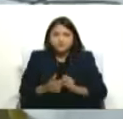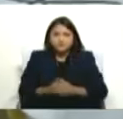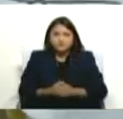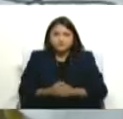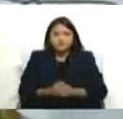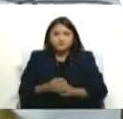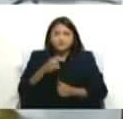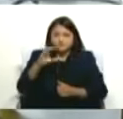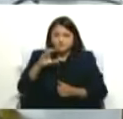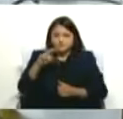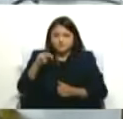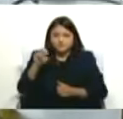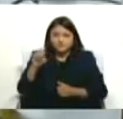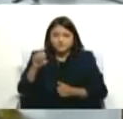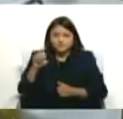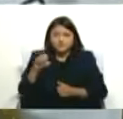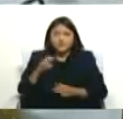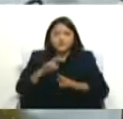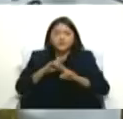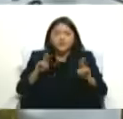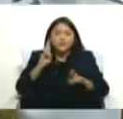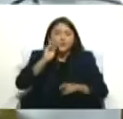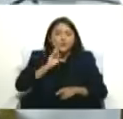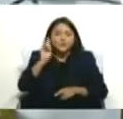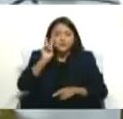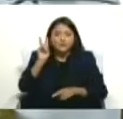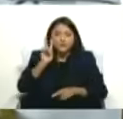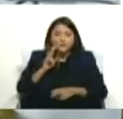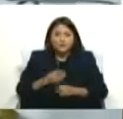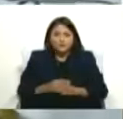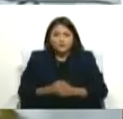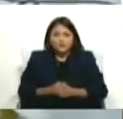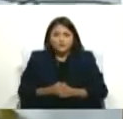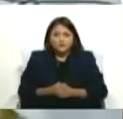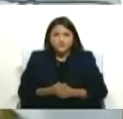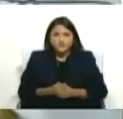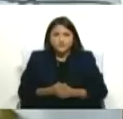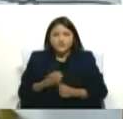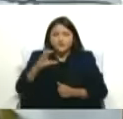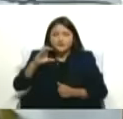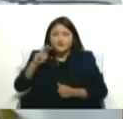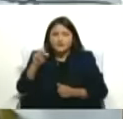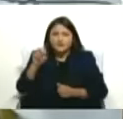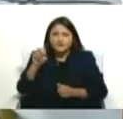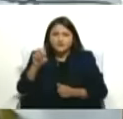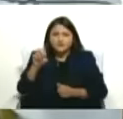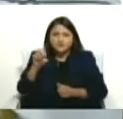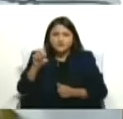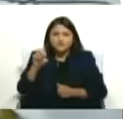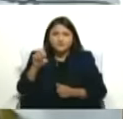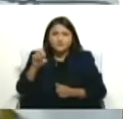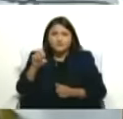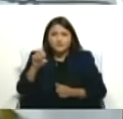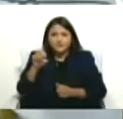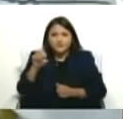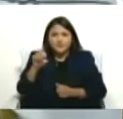Poder Electoral, República Bolivariana de Venezuela, Consejo Nacional Electoral.